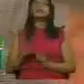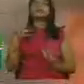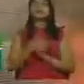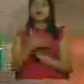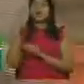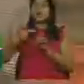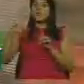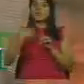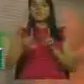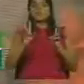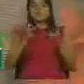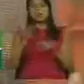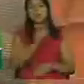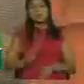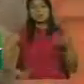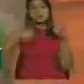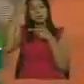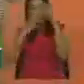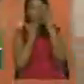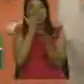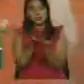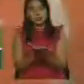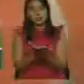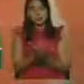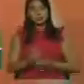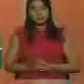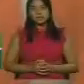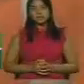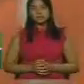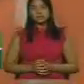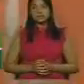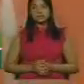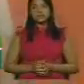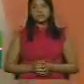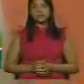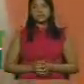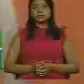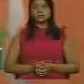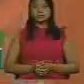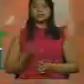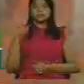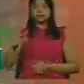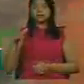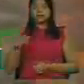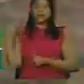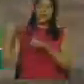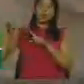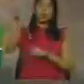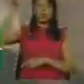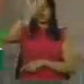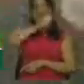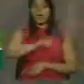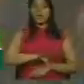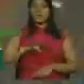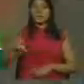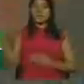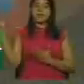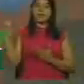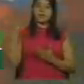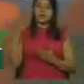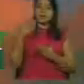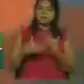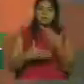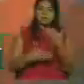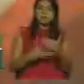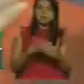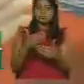algunos temas que el presidente de la República ha venido planteando. Fíjense lo siguiente, nosotros tenemos acá, mientras otros países del mundo han venido generando